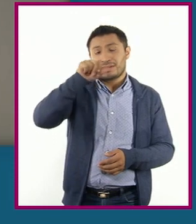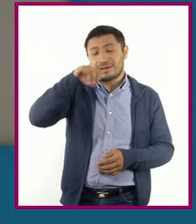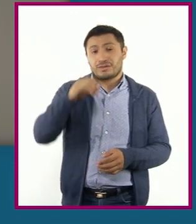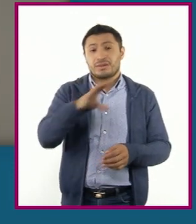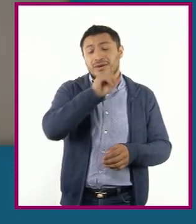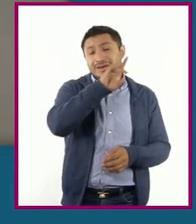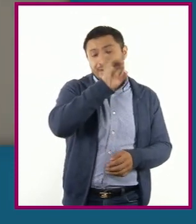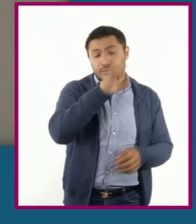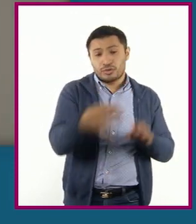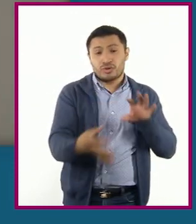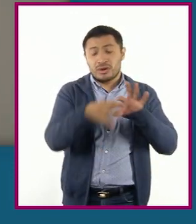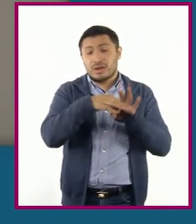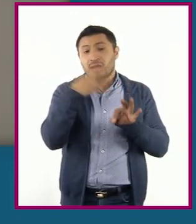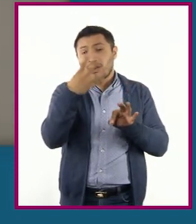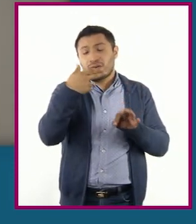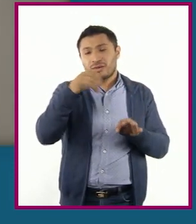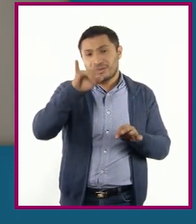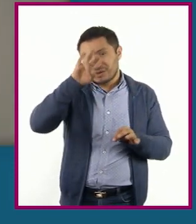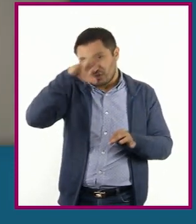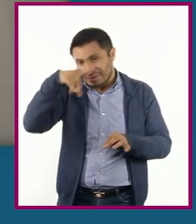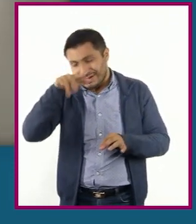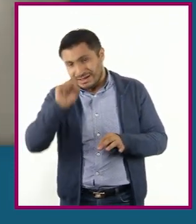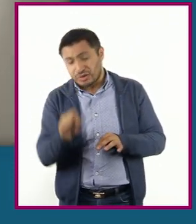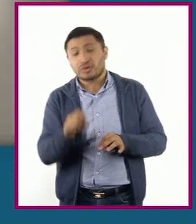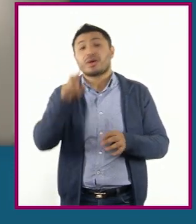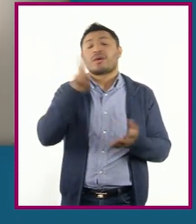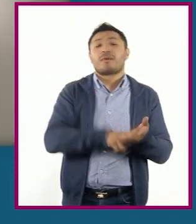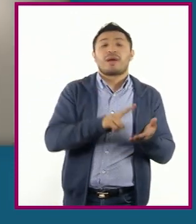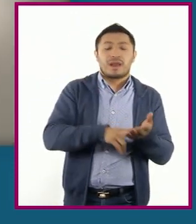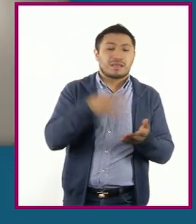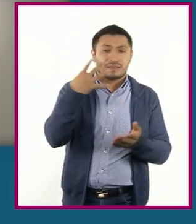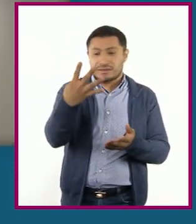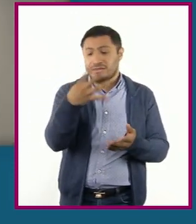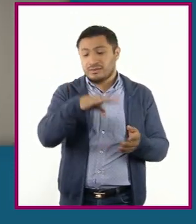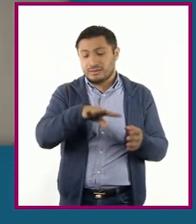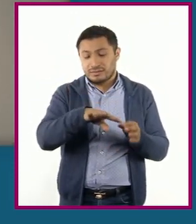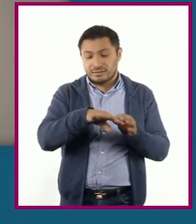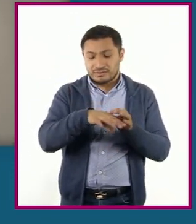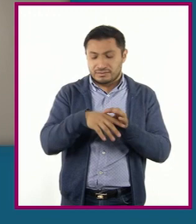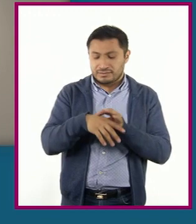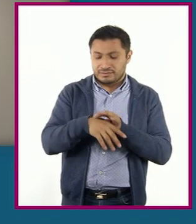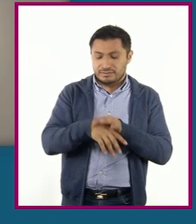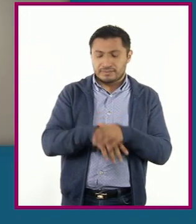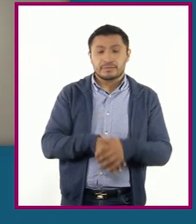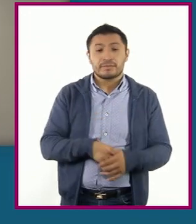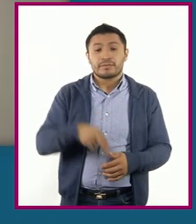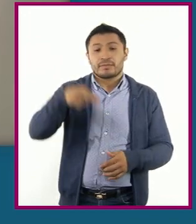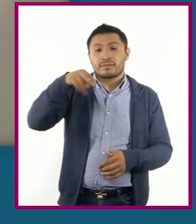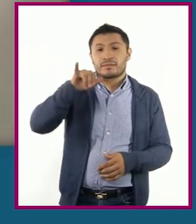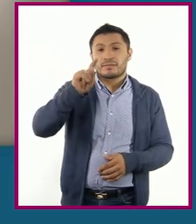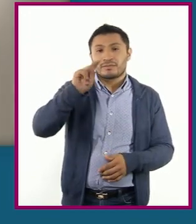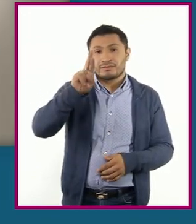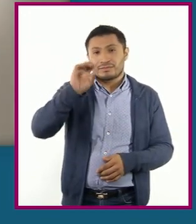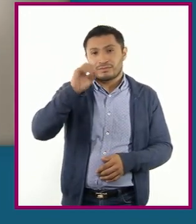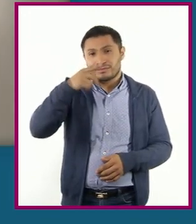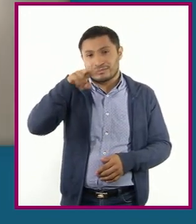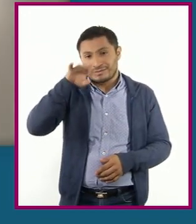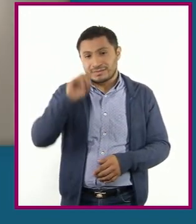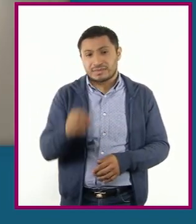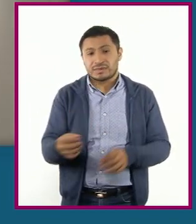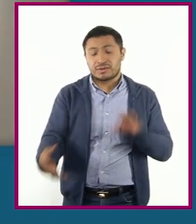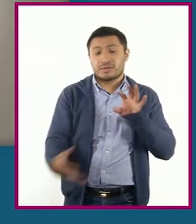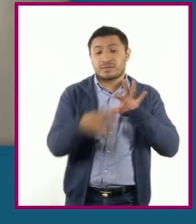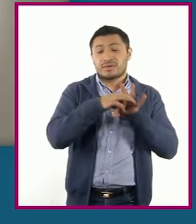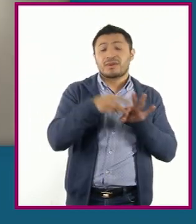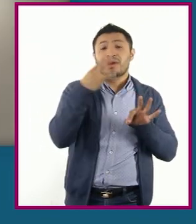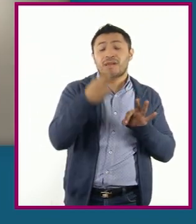une a 4 hidrógenos, por lo que su valencia es 4. El nitrógeno puede unirse a 3 átomos